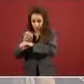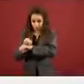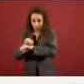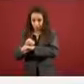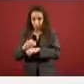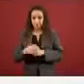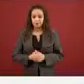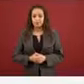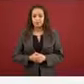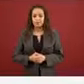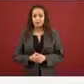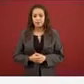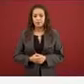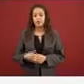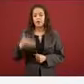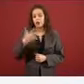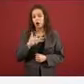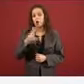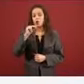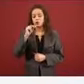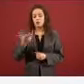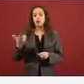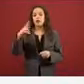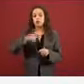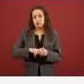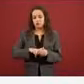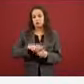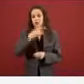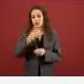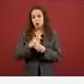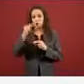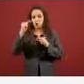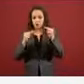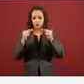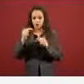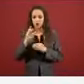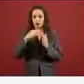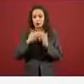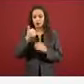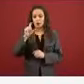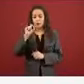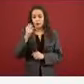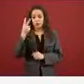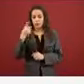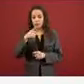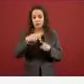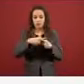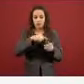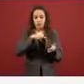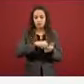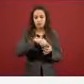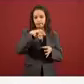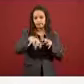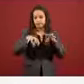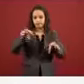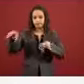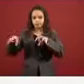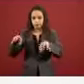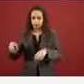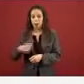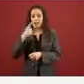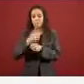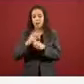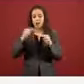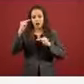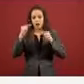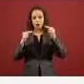atendemos a través de 80 hospitales el segundo nivel y de 3,622 unidades el primer nivel. También contamos con unidades